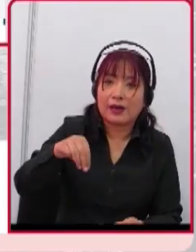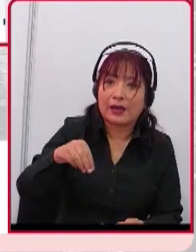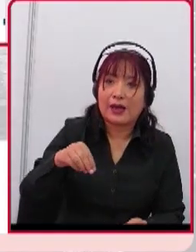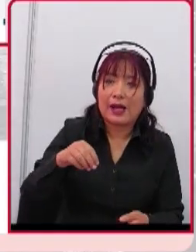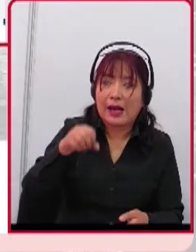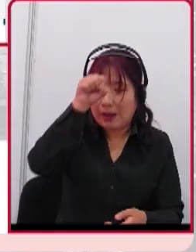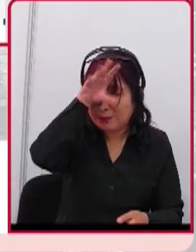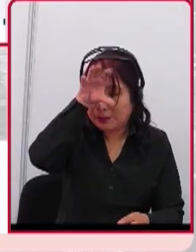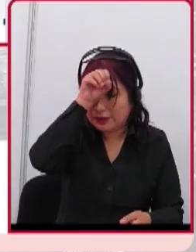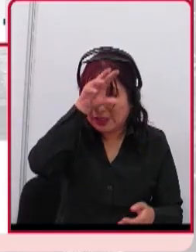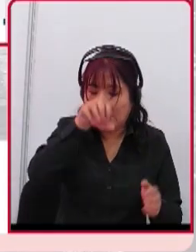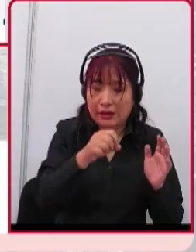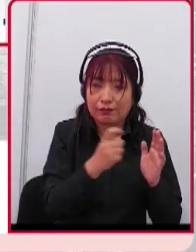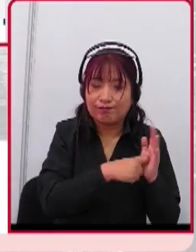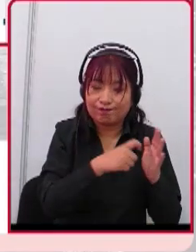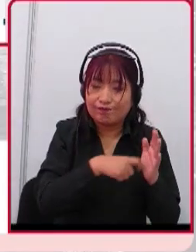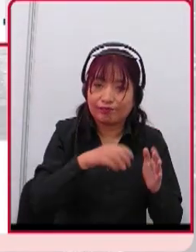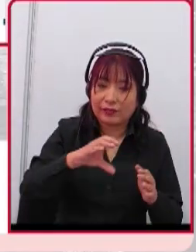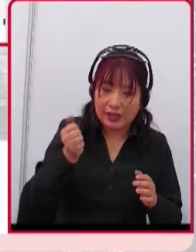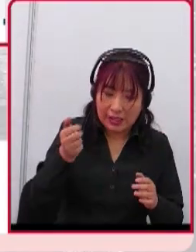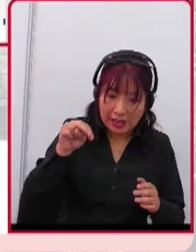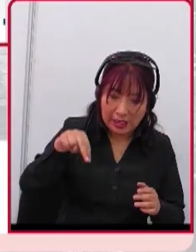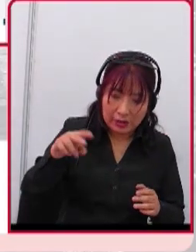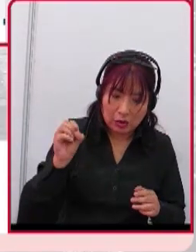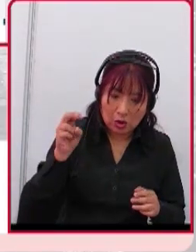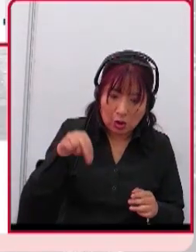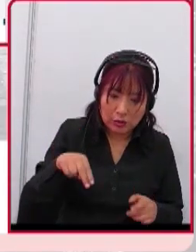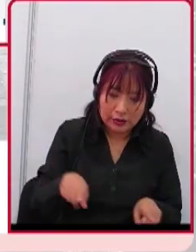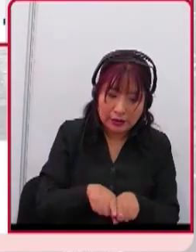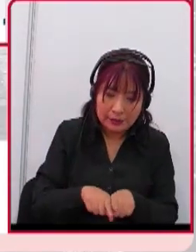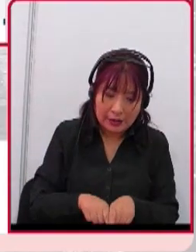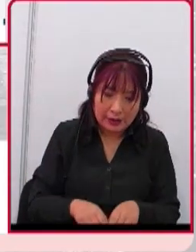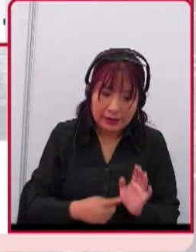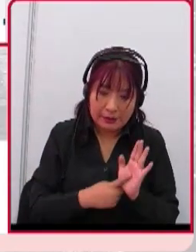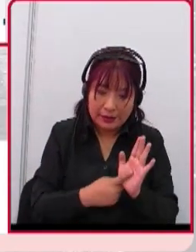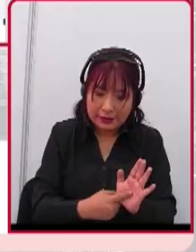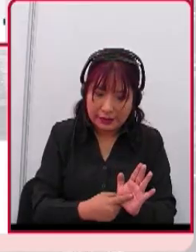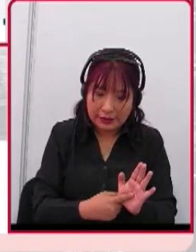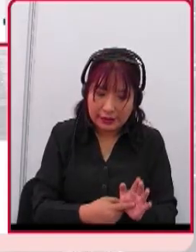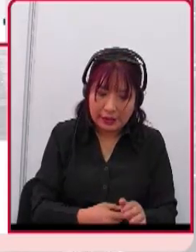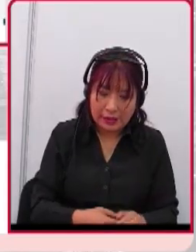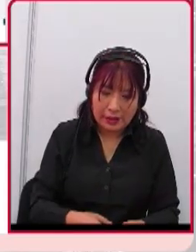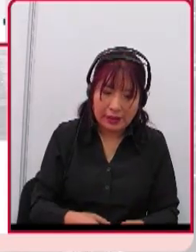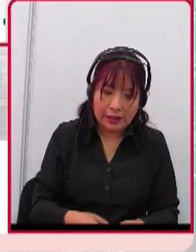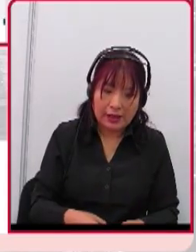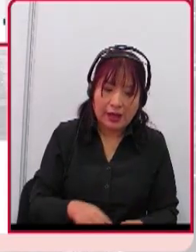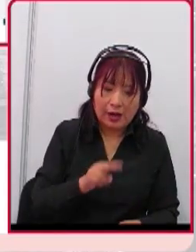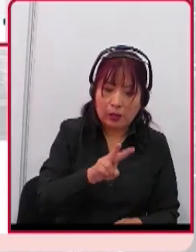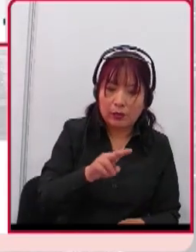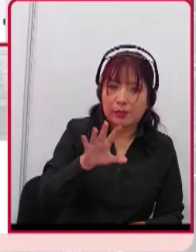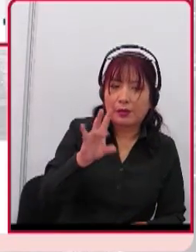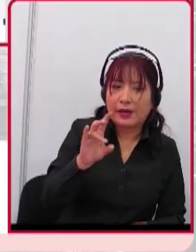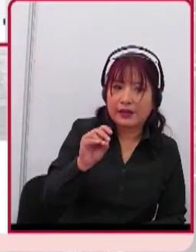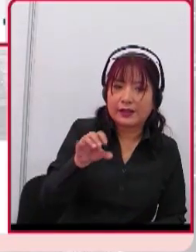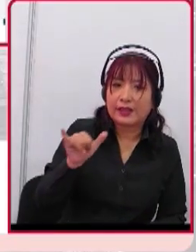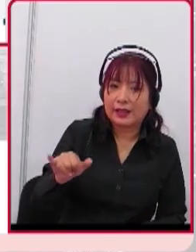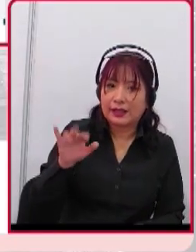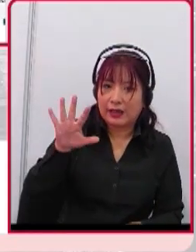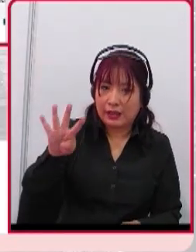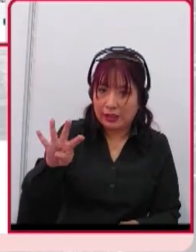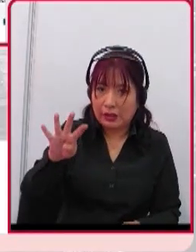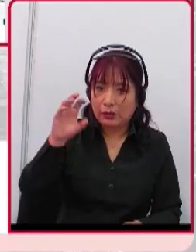del 27% regalías mineras y una pequeña parte del 4% por derecho de vigencia y penalidad.